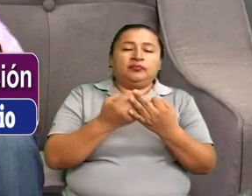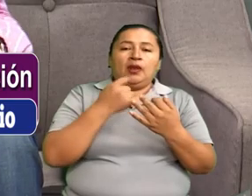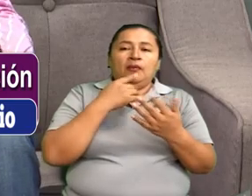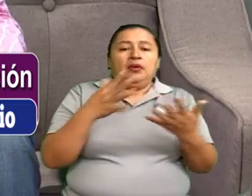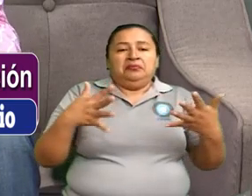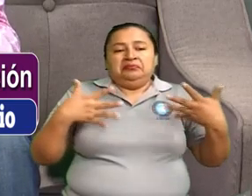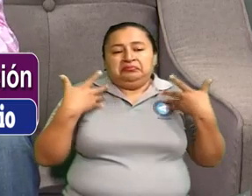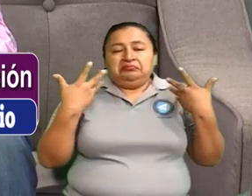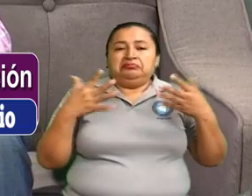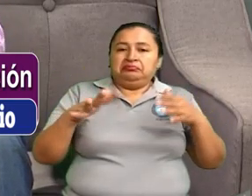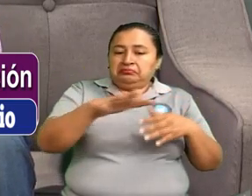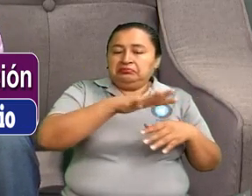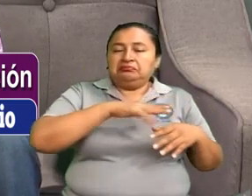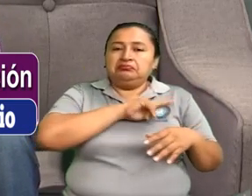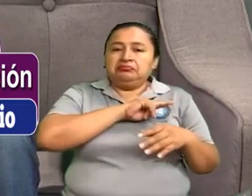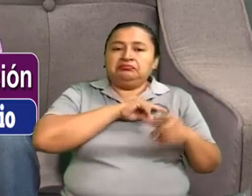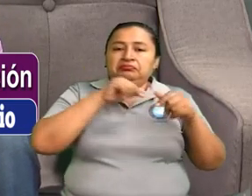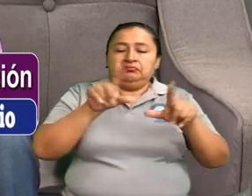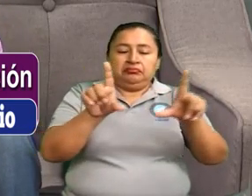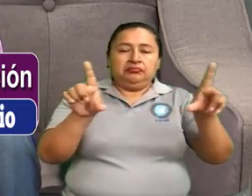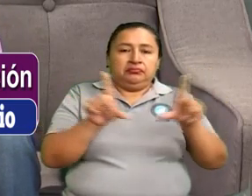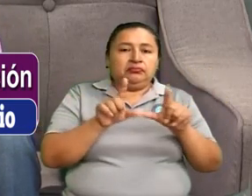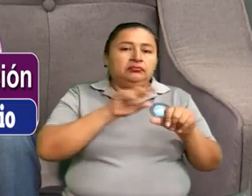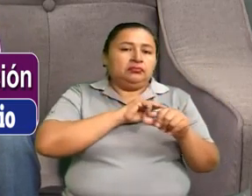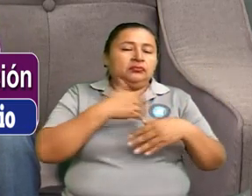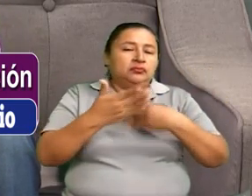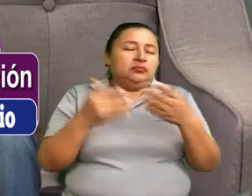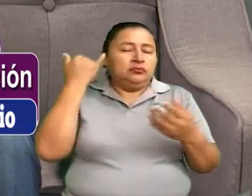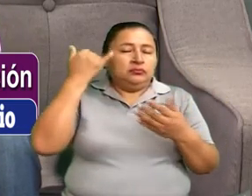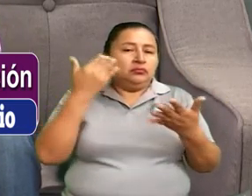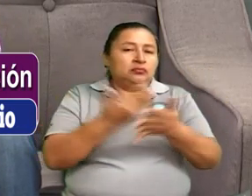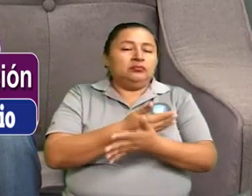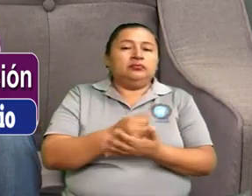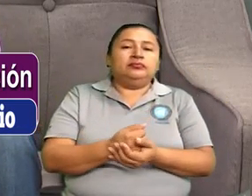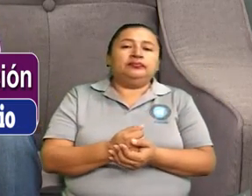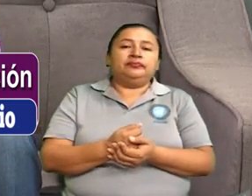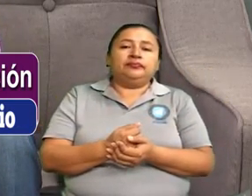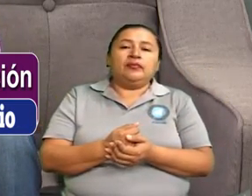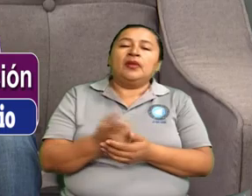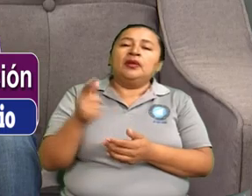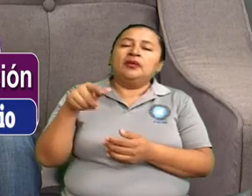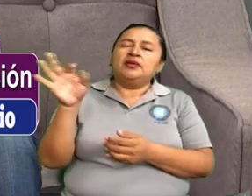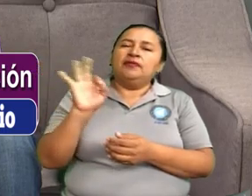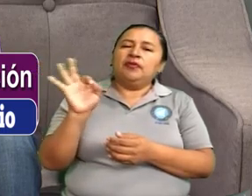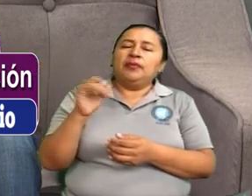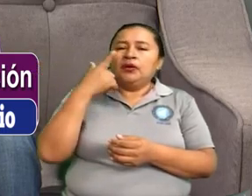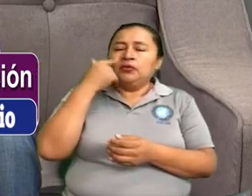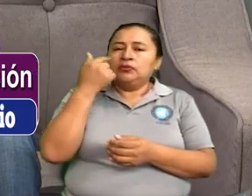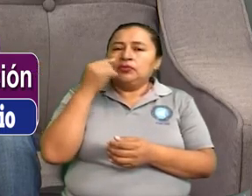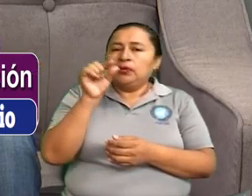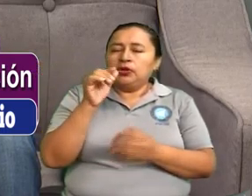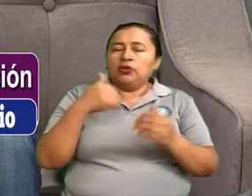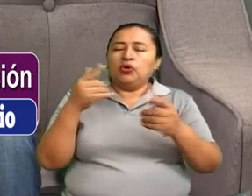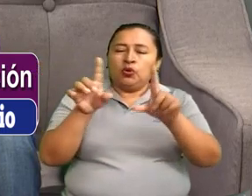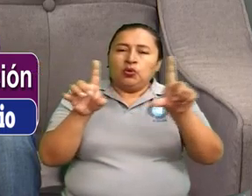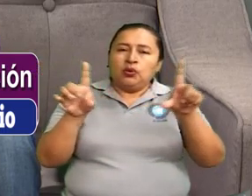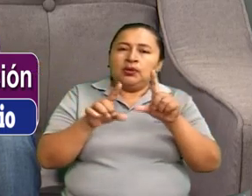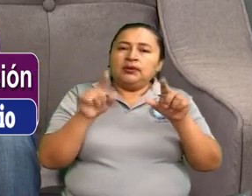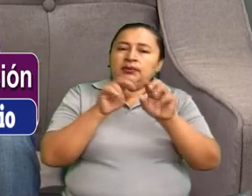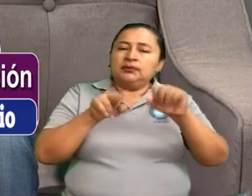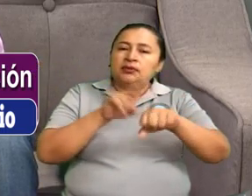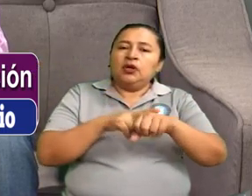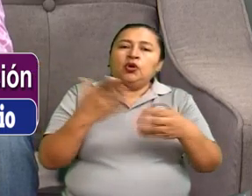atmósfera que se crea y se gesta en estos espacios, no solo por lo de los emprendedores. En ese sentido, también conocer un poquito en el territorio nacional cómo se